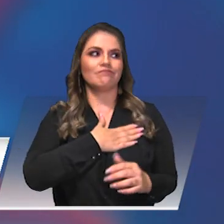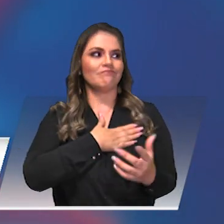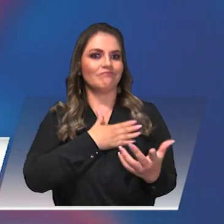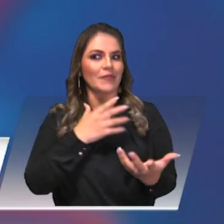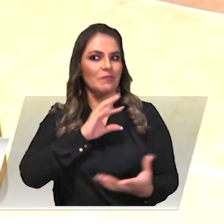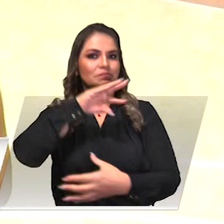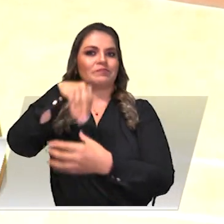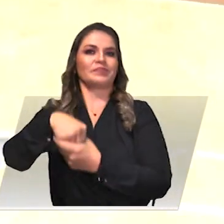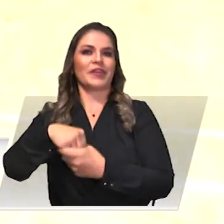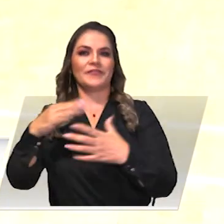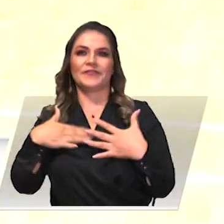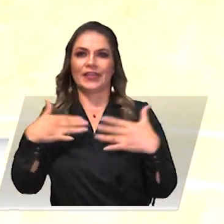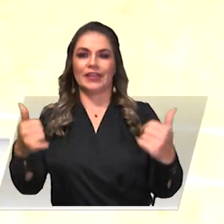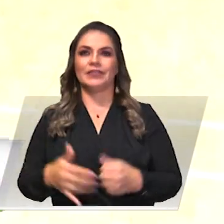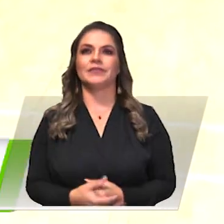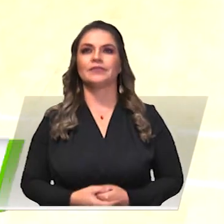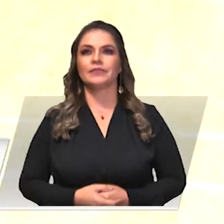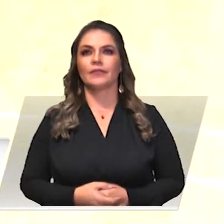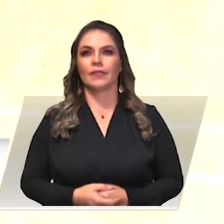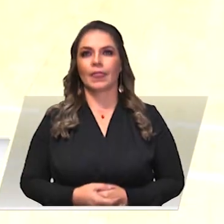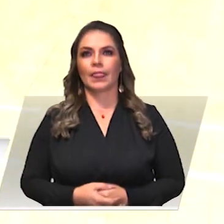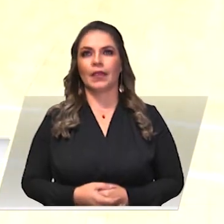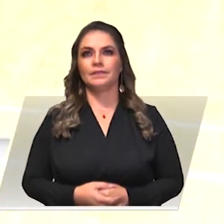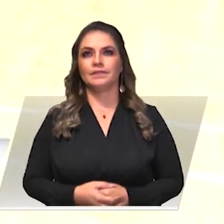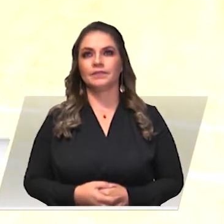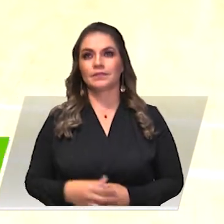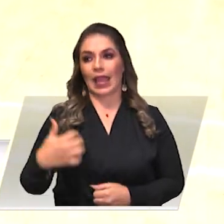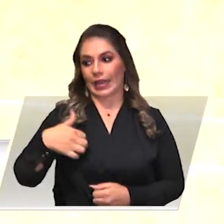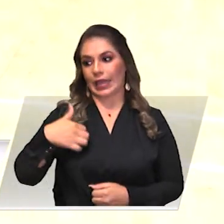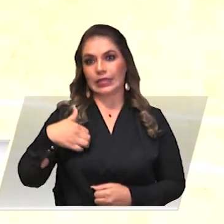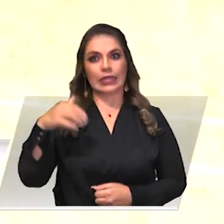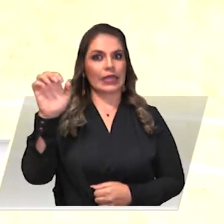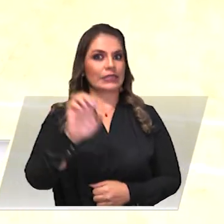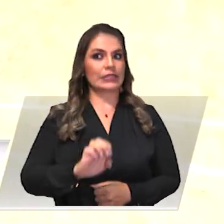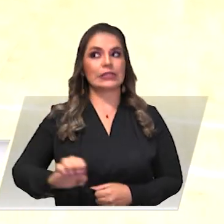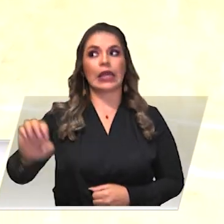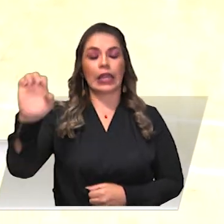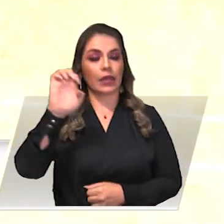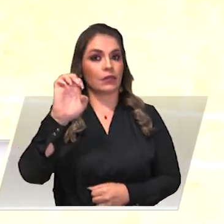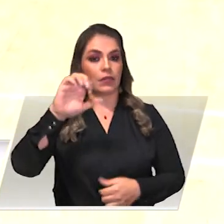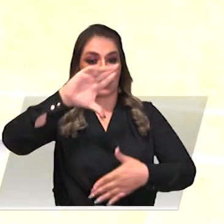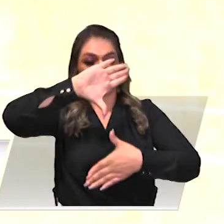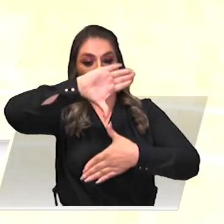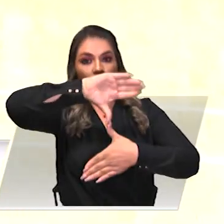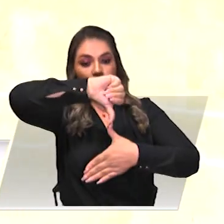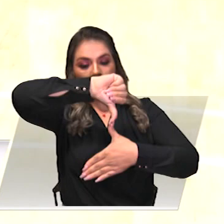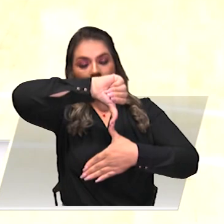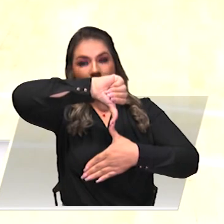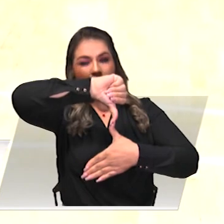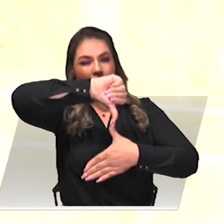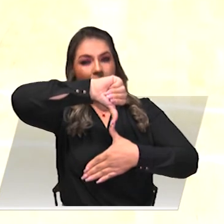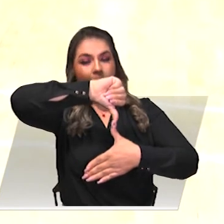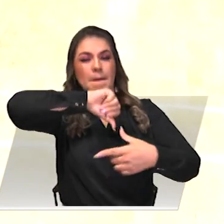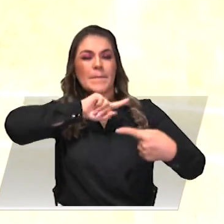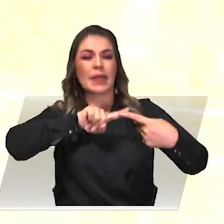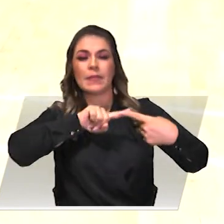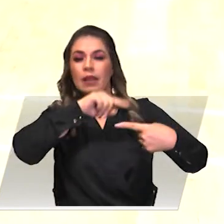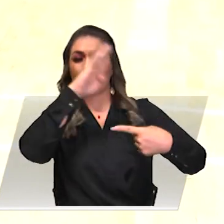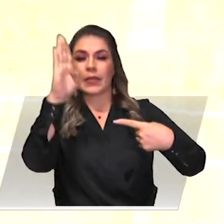todo un país. Es una liga fuerte, de las mejores ligas que hay en Sudamérica. La primera es Brasil, creo que de ahí la